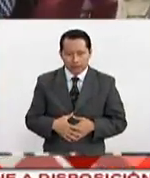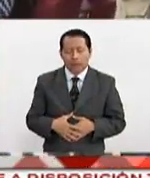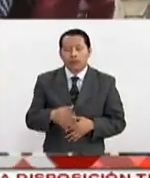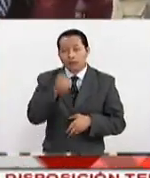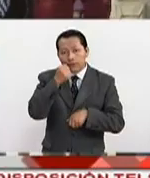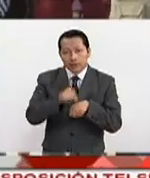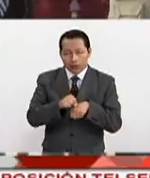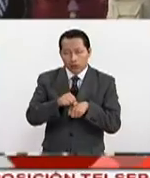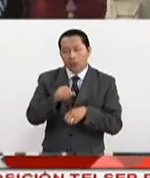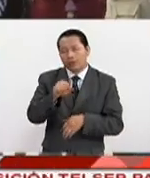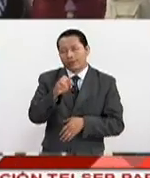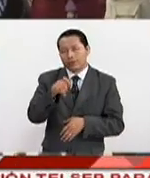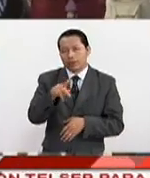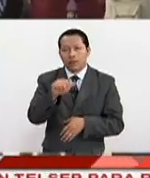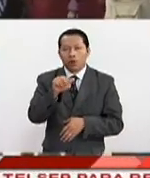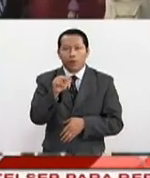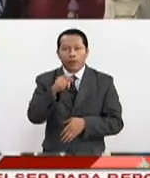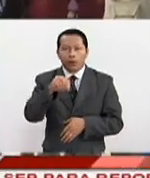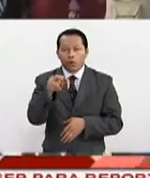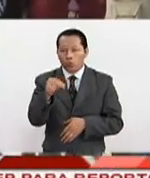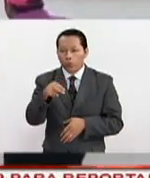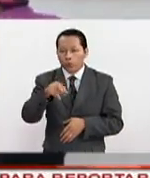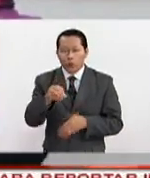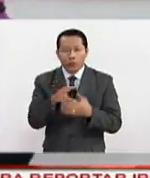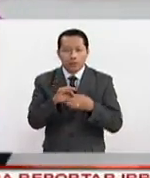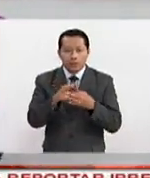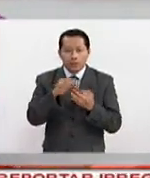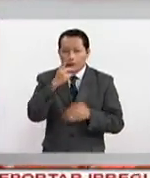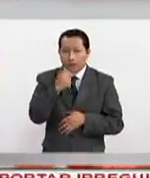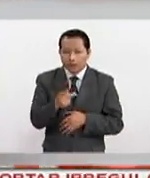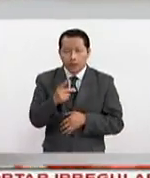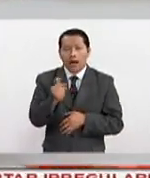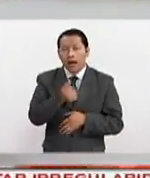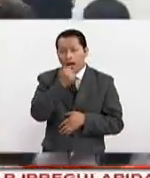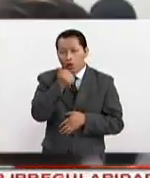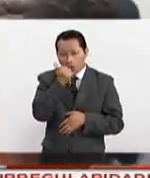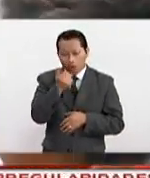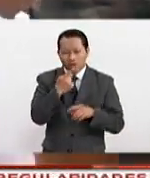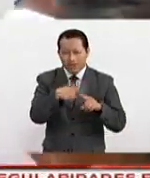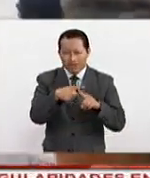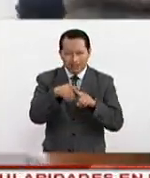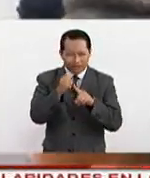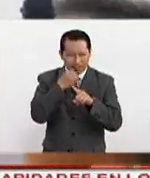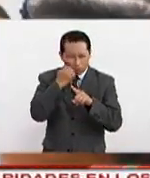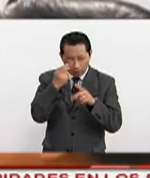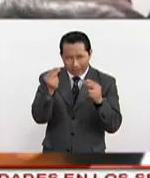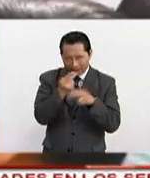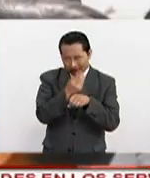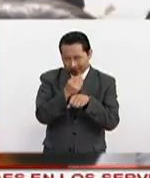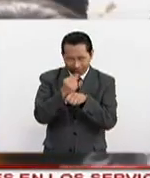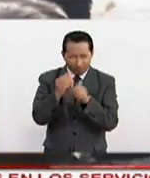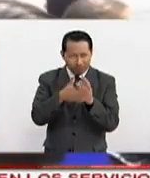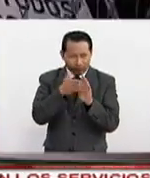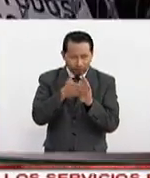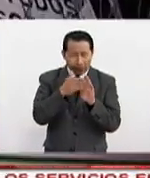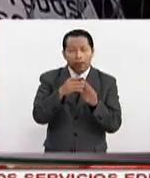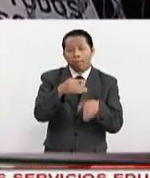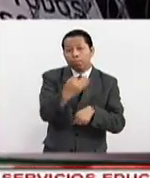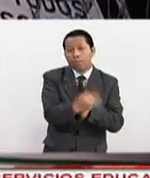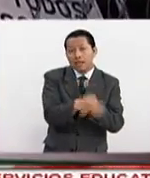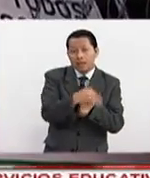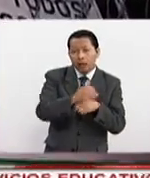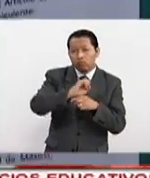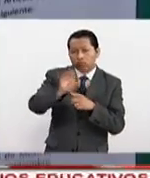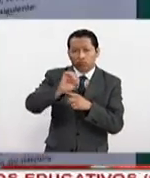El secretario de Educación Pública, Aurelio Nuño, aseguró que los alumnos de los planteles que requieren rehabilitación serán reubicados en